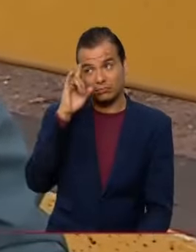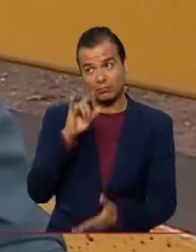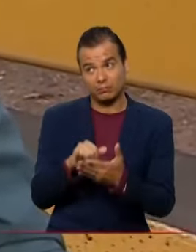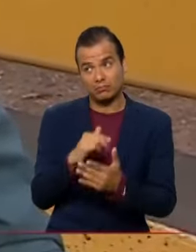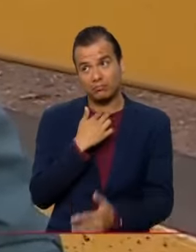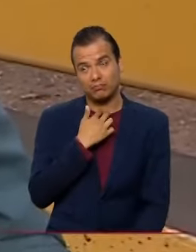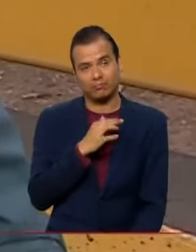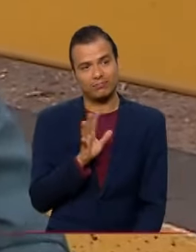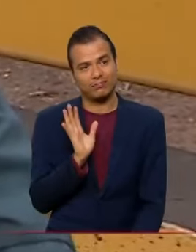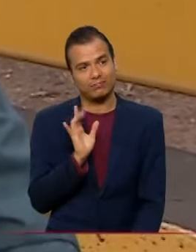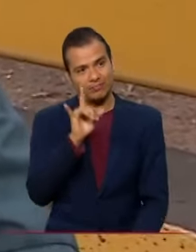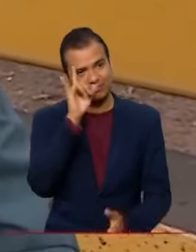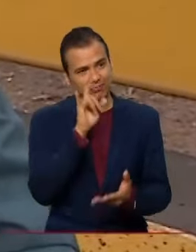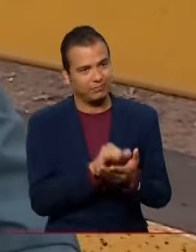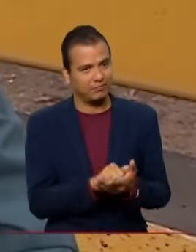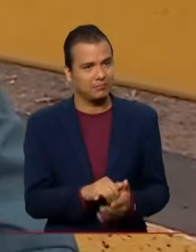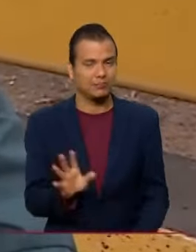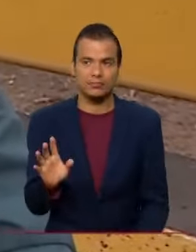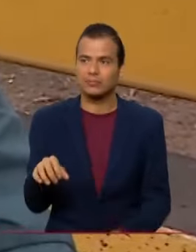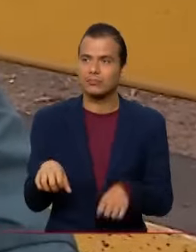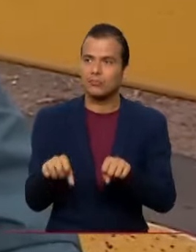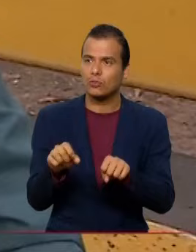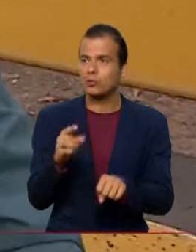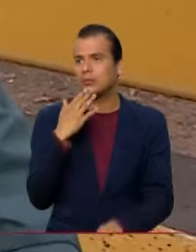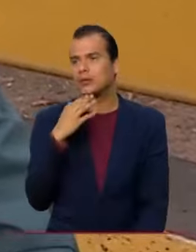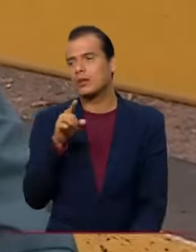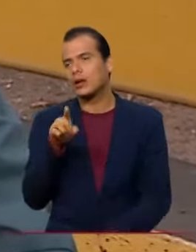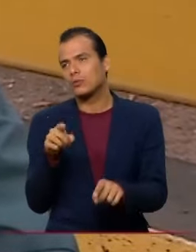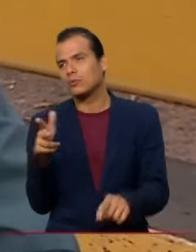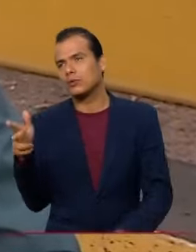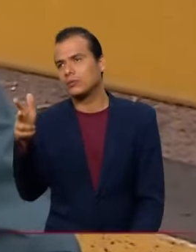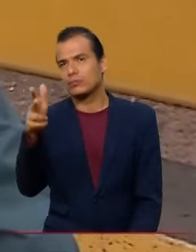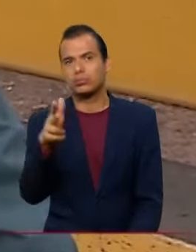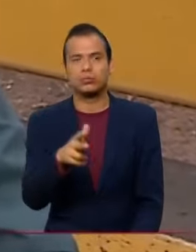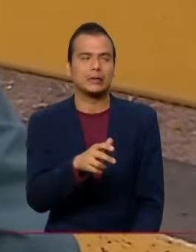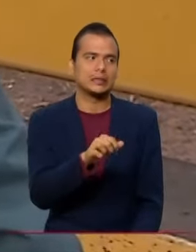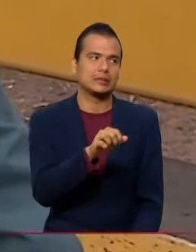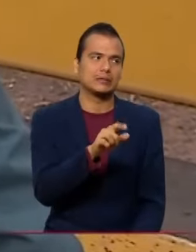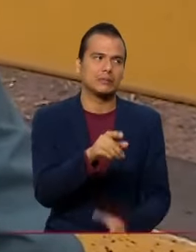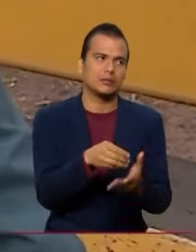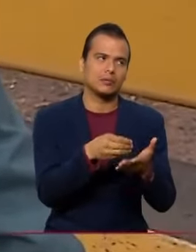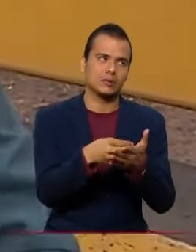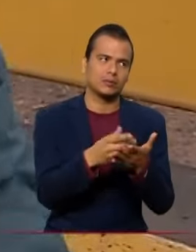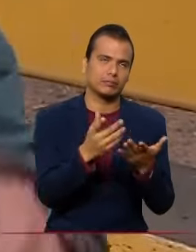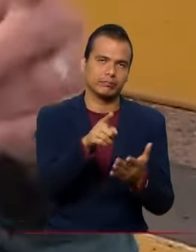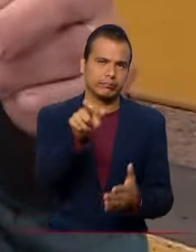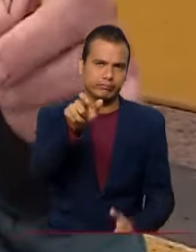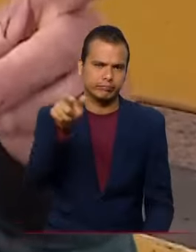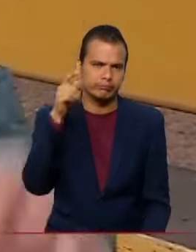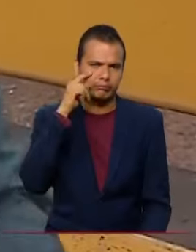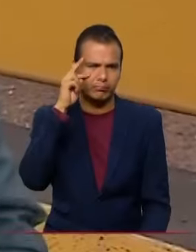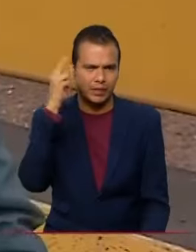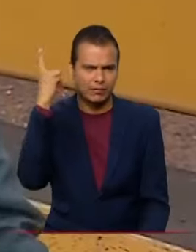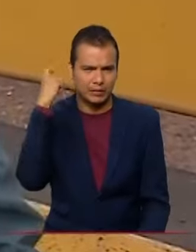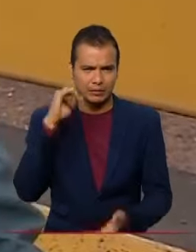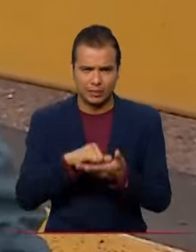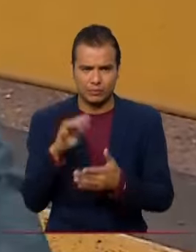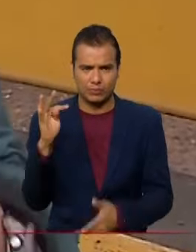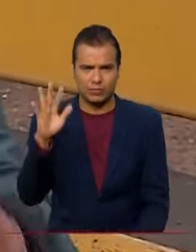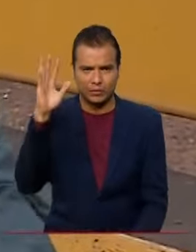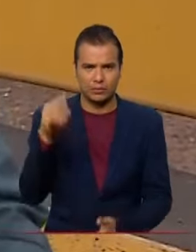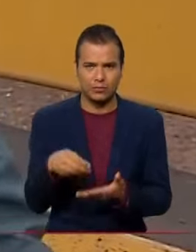que tampoco, ¿ves? Bueno, las motos están teniendo algunos espacios, ¿no? No, pero hay que pagarles. Son puros malandros. En la portada de ayer me pasó lo mismo. Tuve que